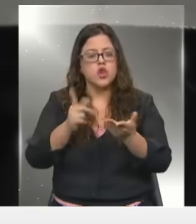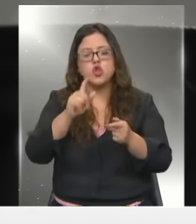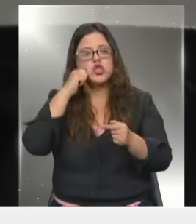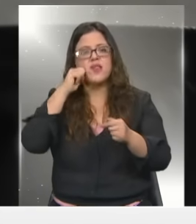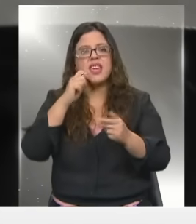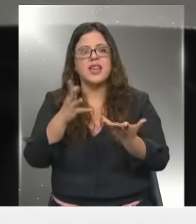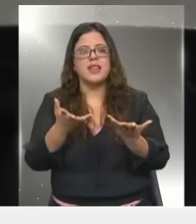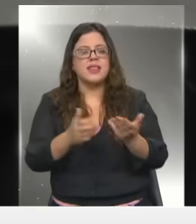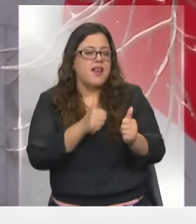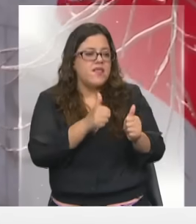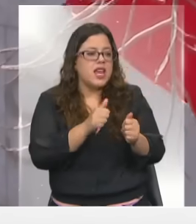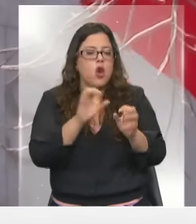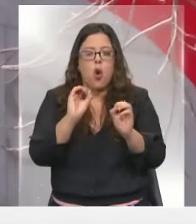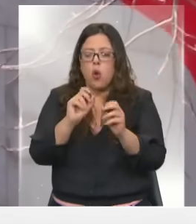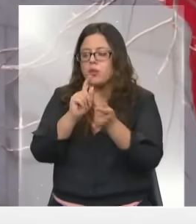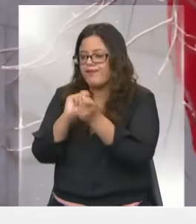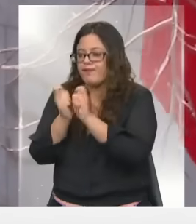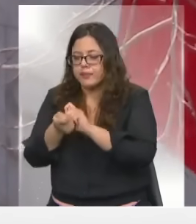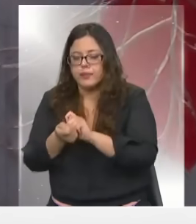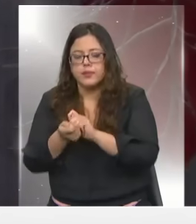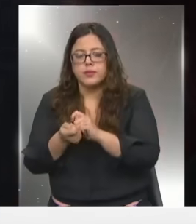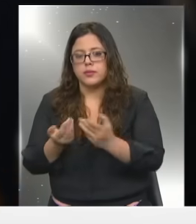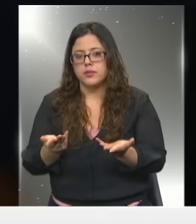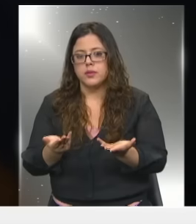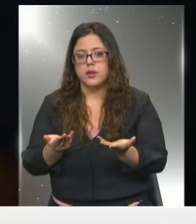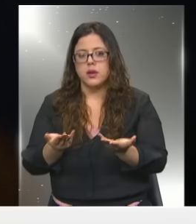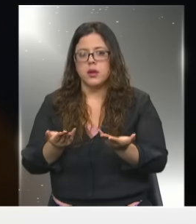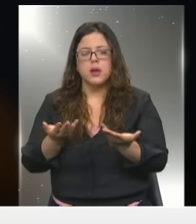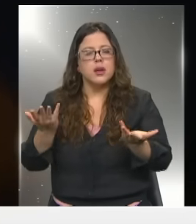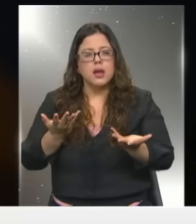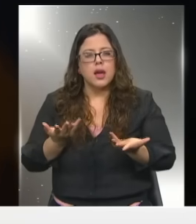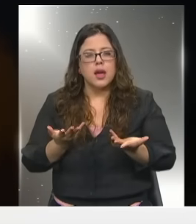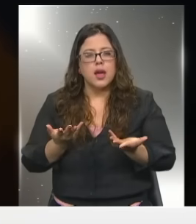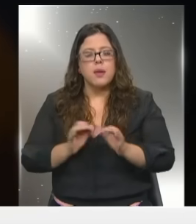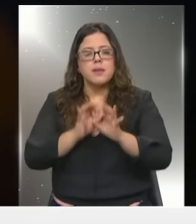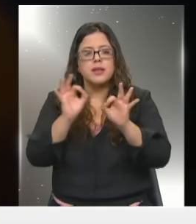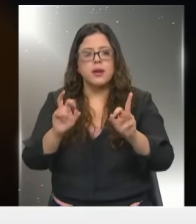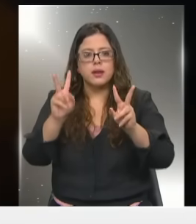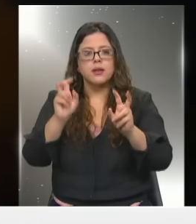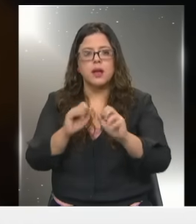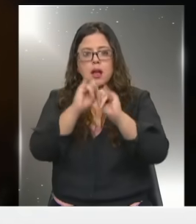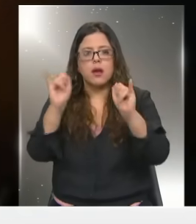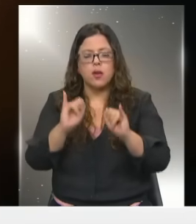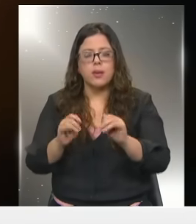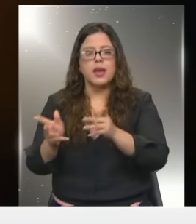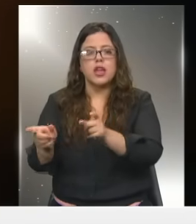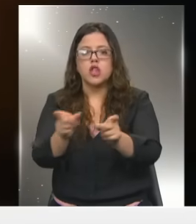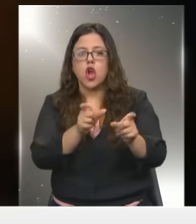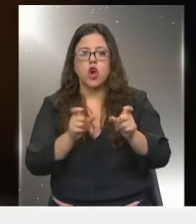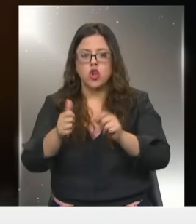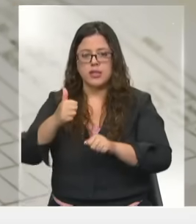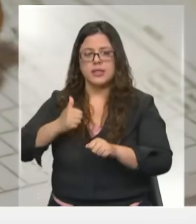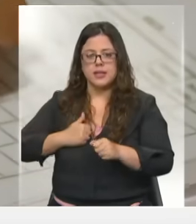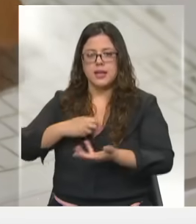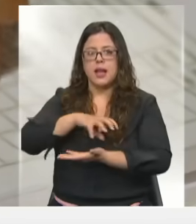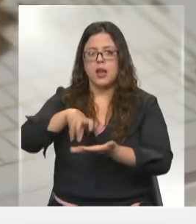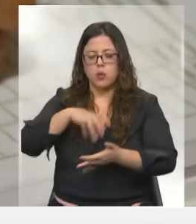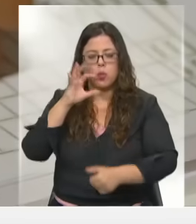que esté bien y que no haya que cambiarlo. Se refiere en específico al mecanismo de control de asistencia de Las